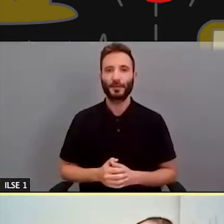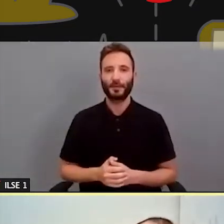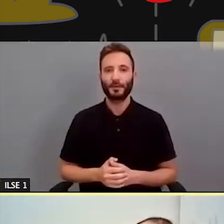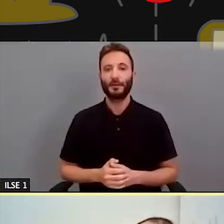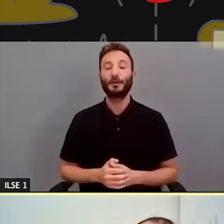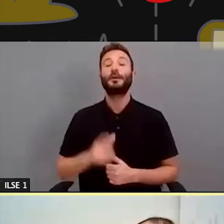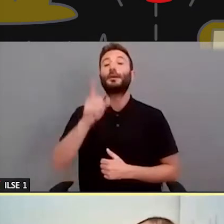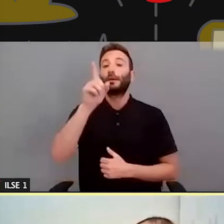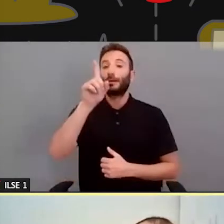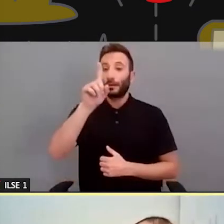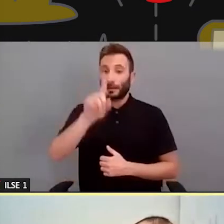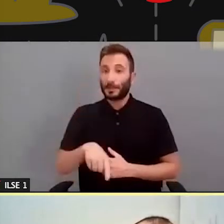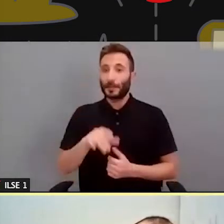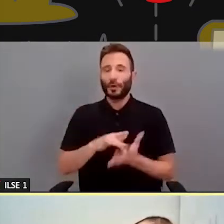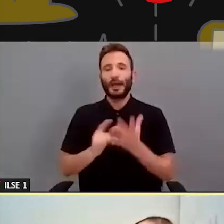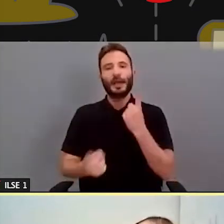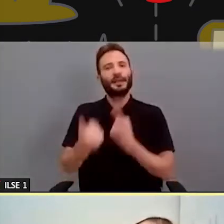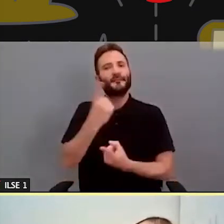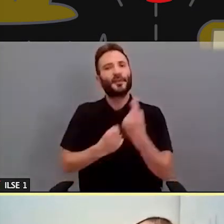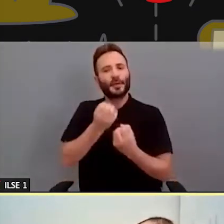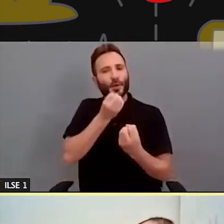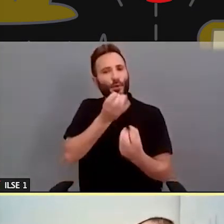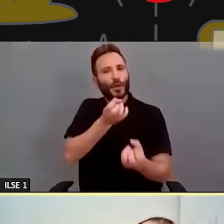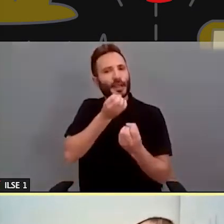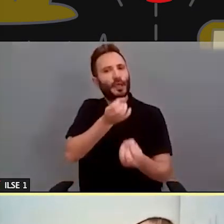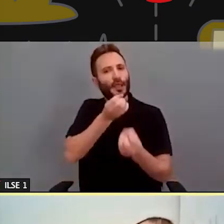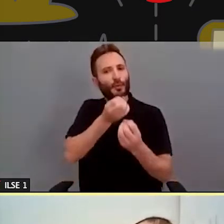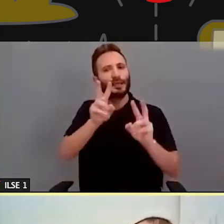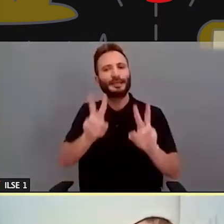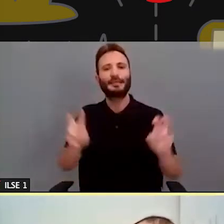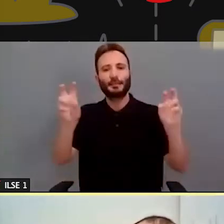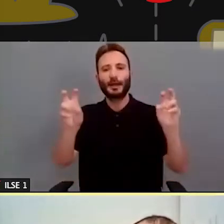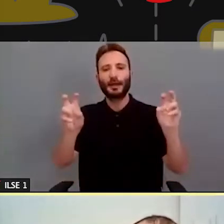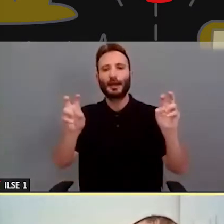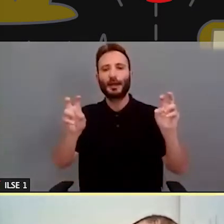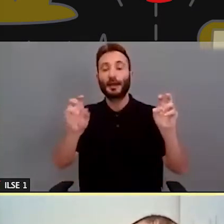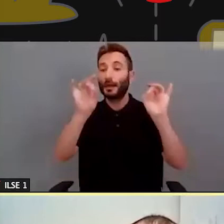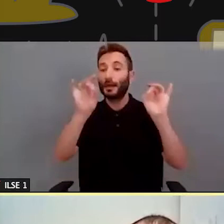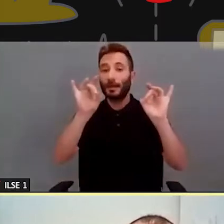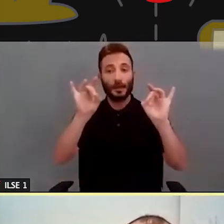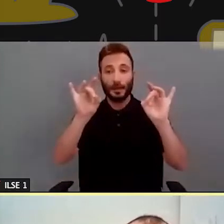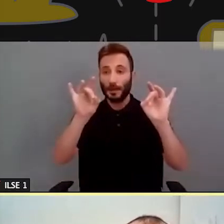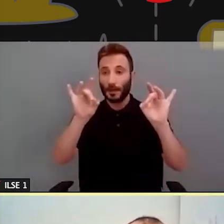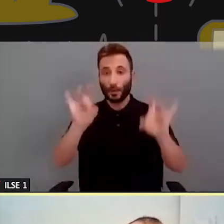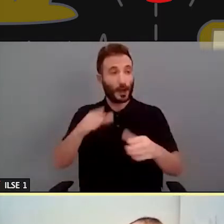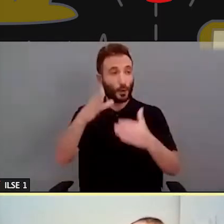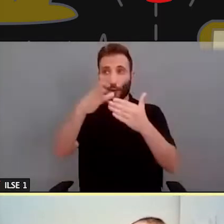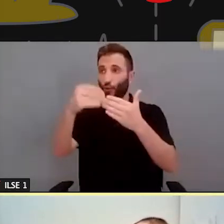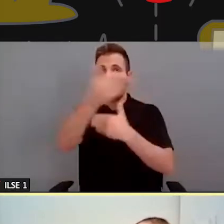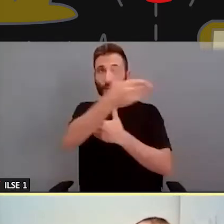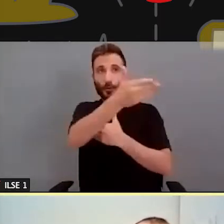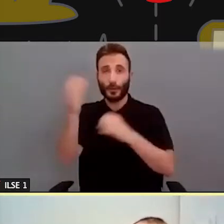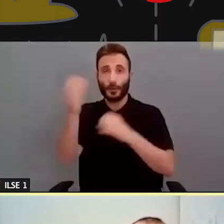También damos información sobre, igual que para el resto de usuarios, ¿no? De